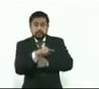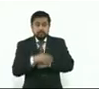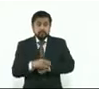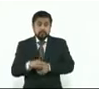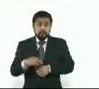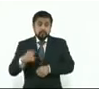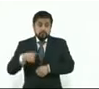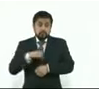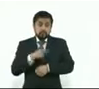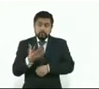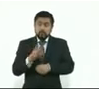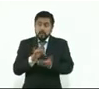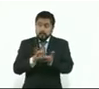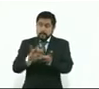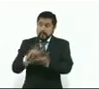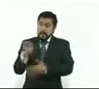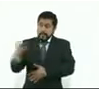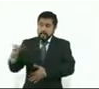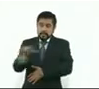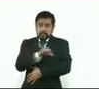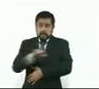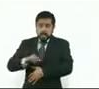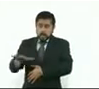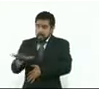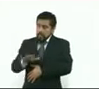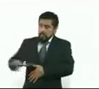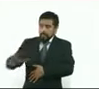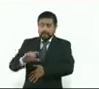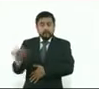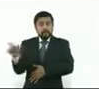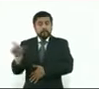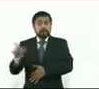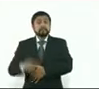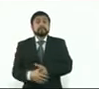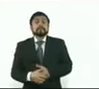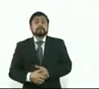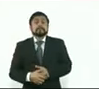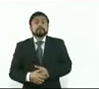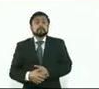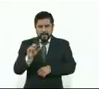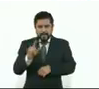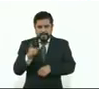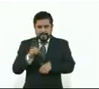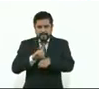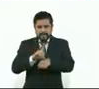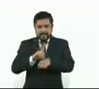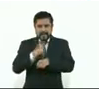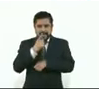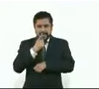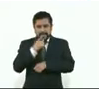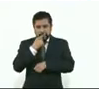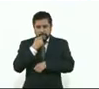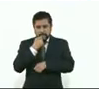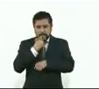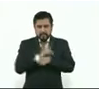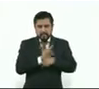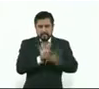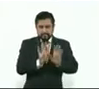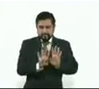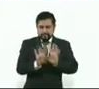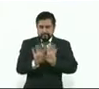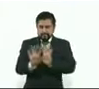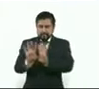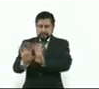esta alcaldía, y pues muchas gracias al alcalde, pues que mostró